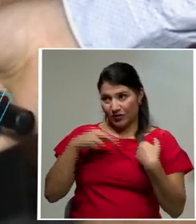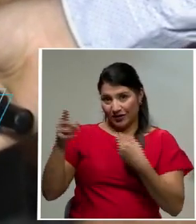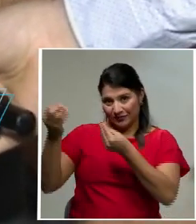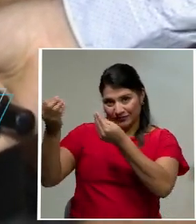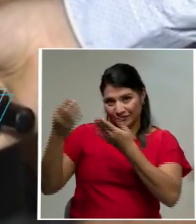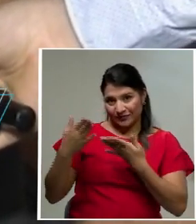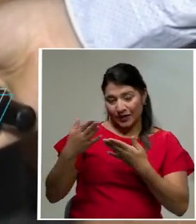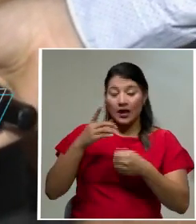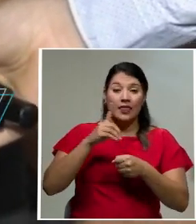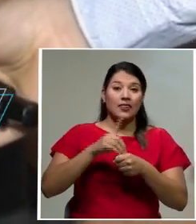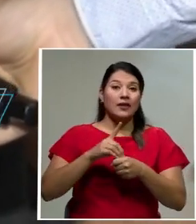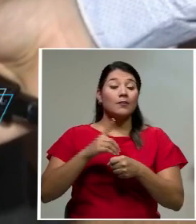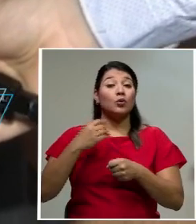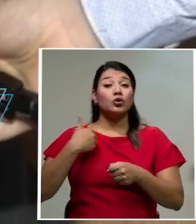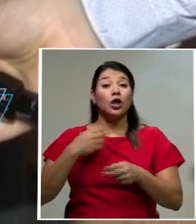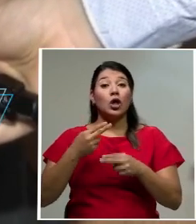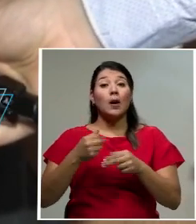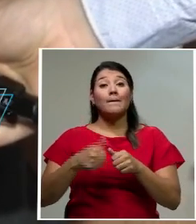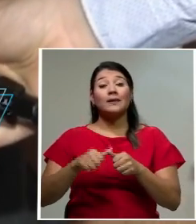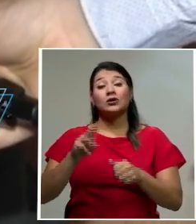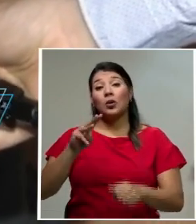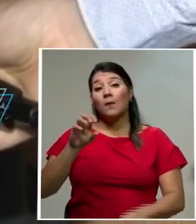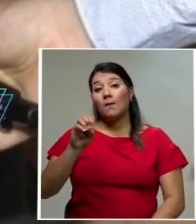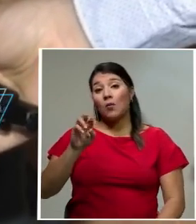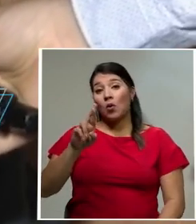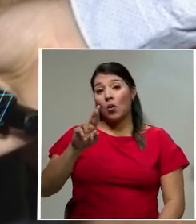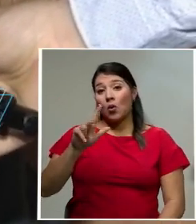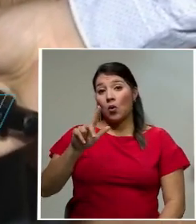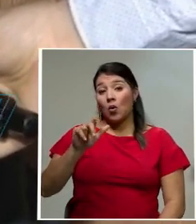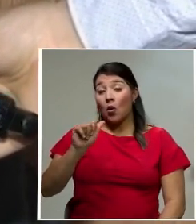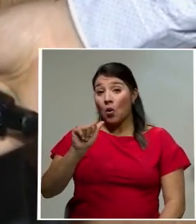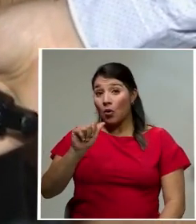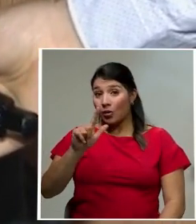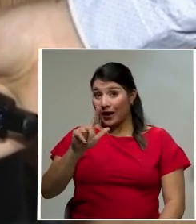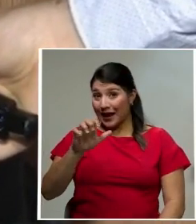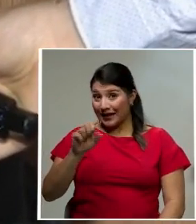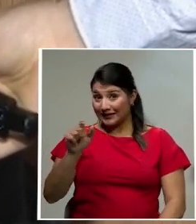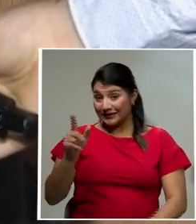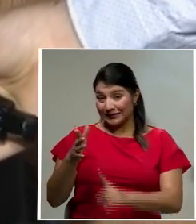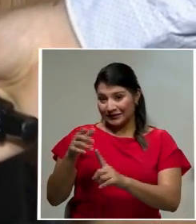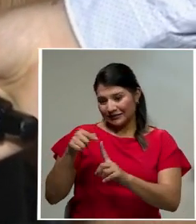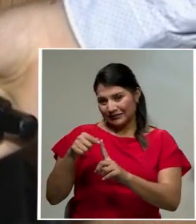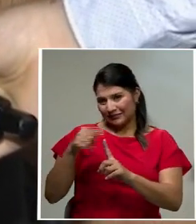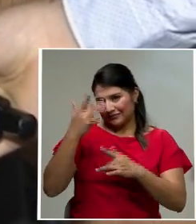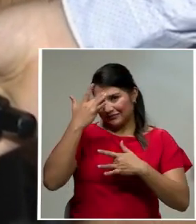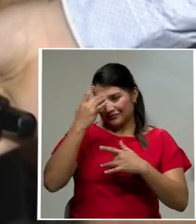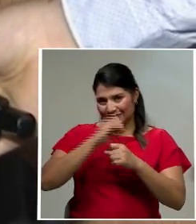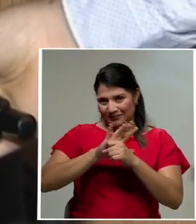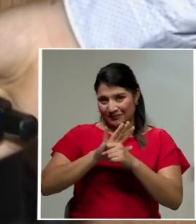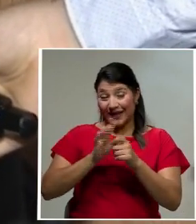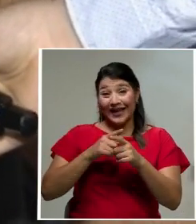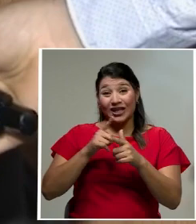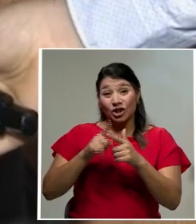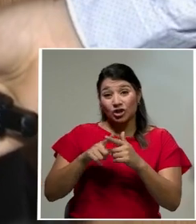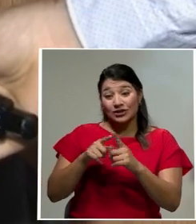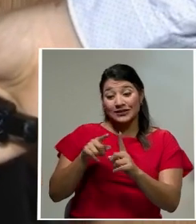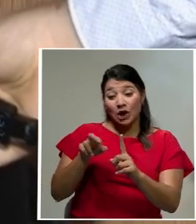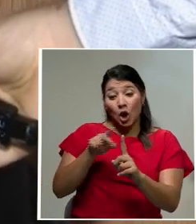conocido, salió positivo. Entonces se tomó la medida de aislar a los diputados que lo rodean a él en su